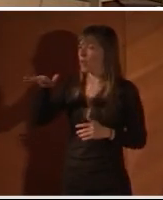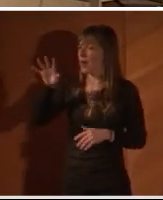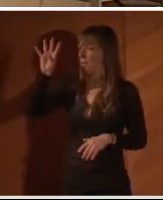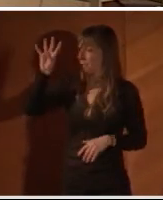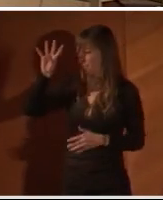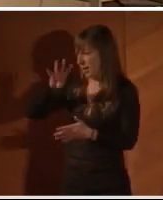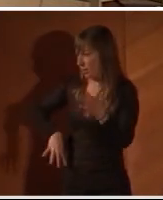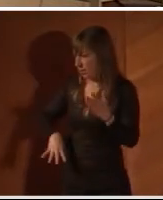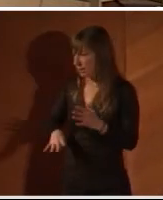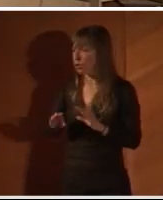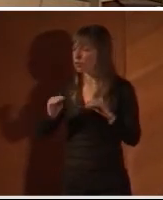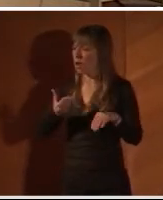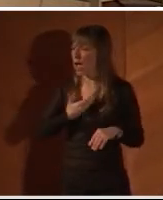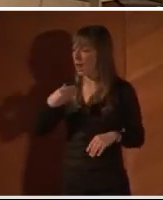Adelante.